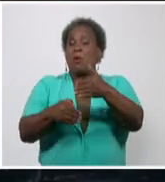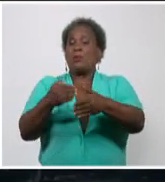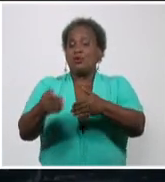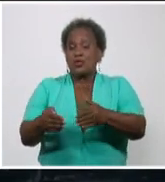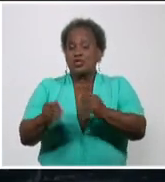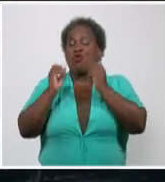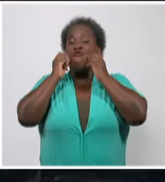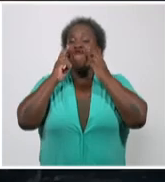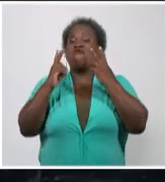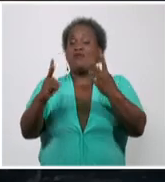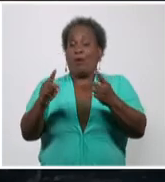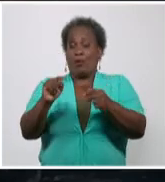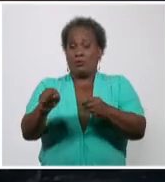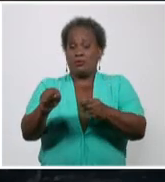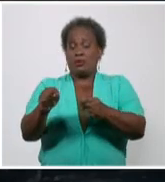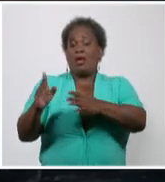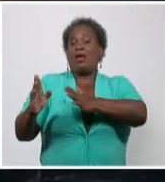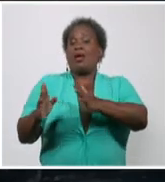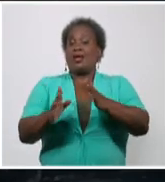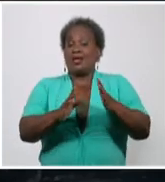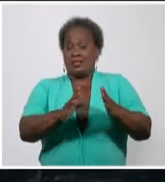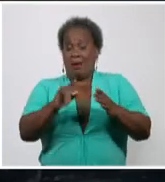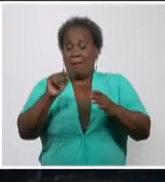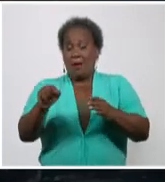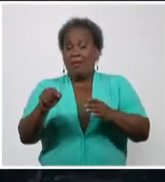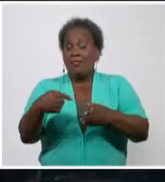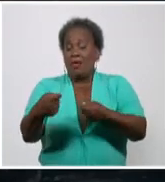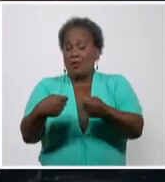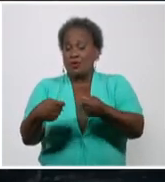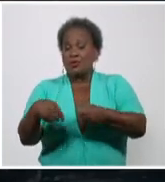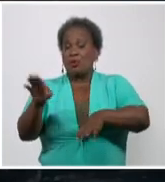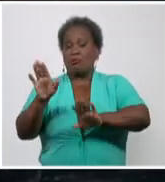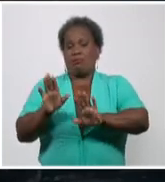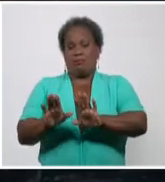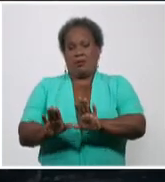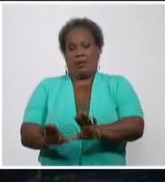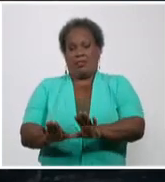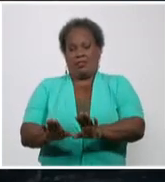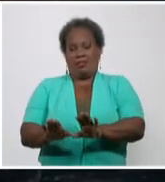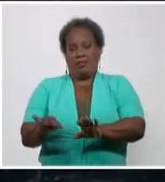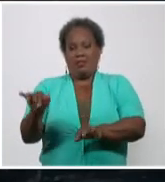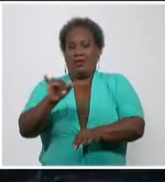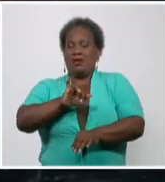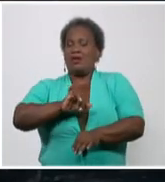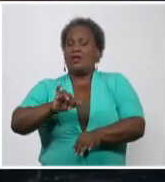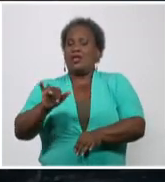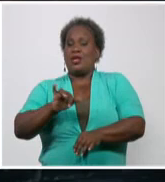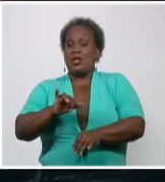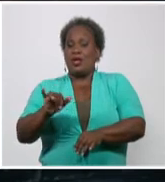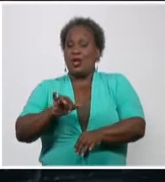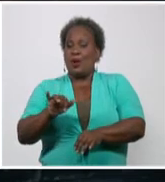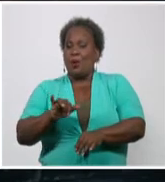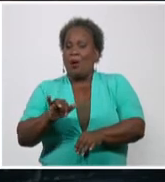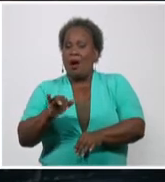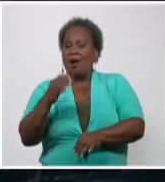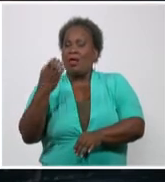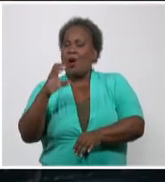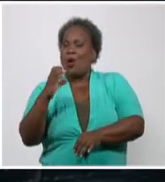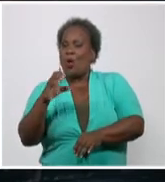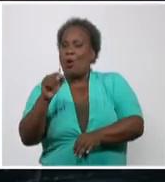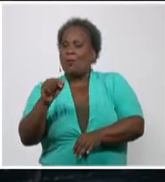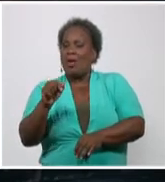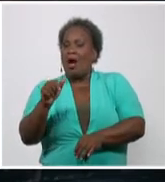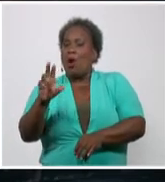la fase de negociación con el ELN esté detenida y más a pesar aún de la vocación antipaz de los uribistas y su